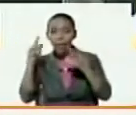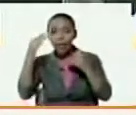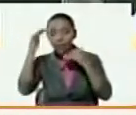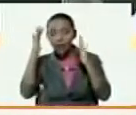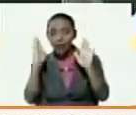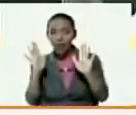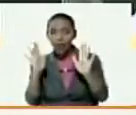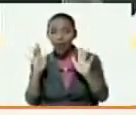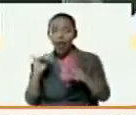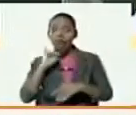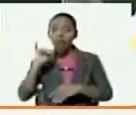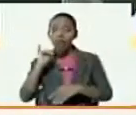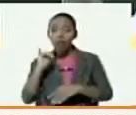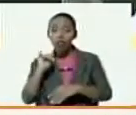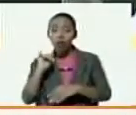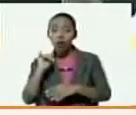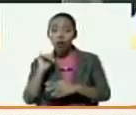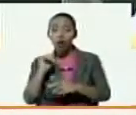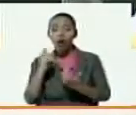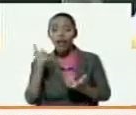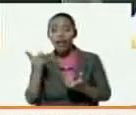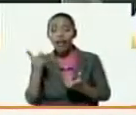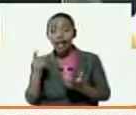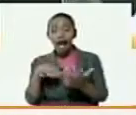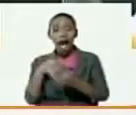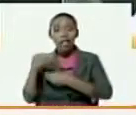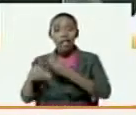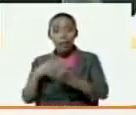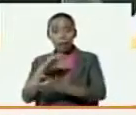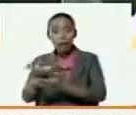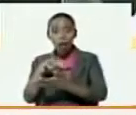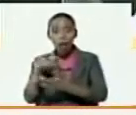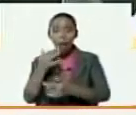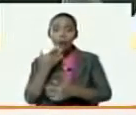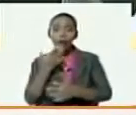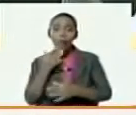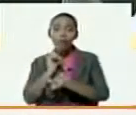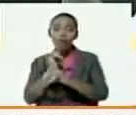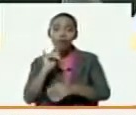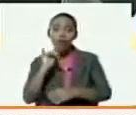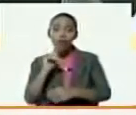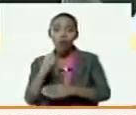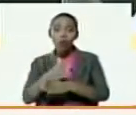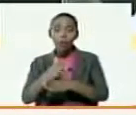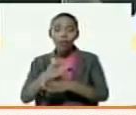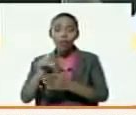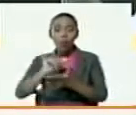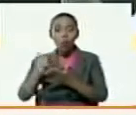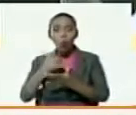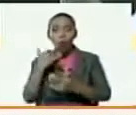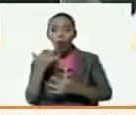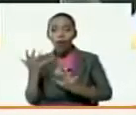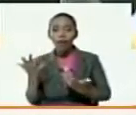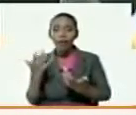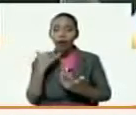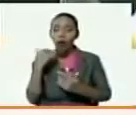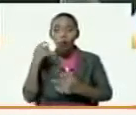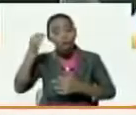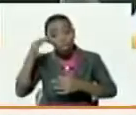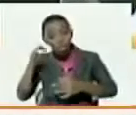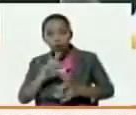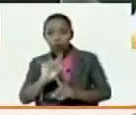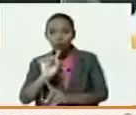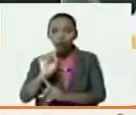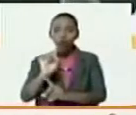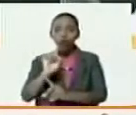informaciones tergiversadas que lo que hacen es generar angustia hizo sobre nosotros estamos permanentemente reunidos y tomando todas las